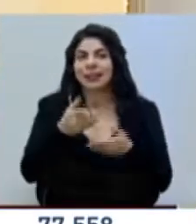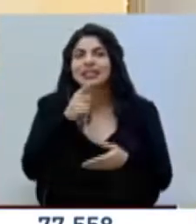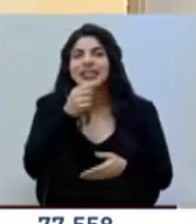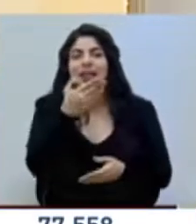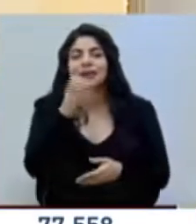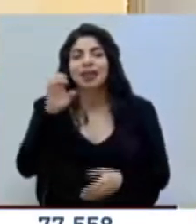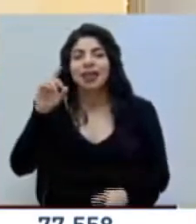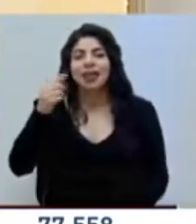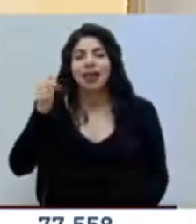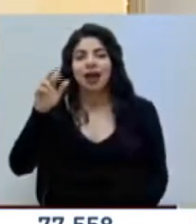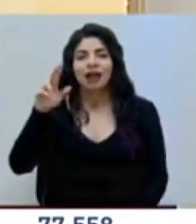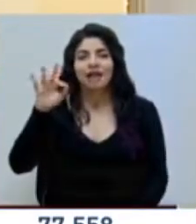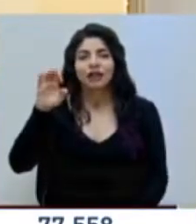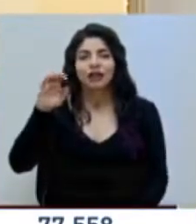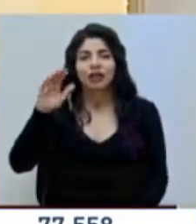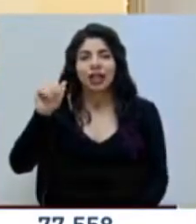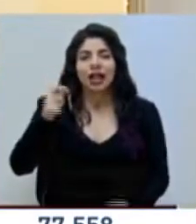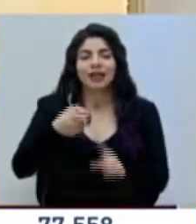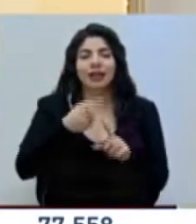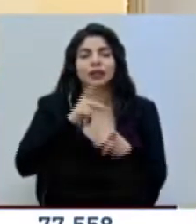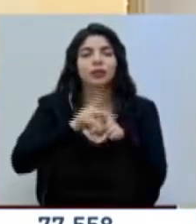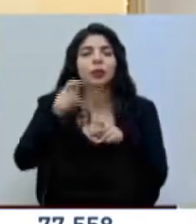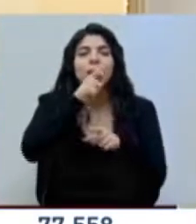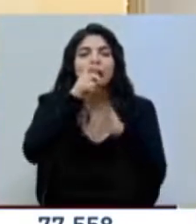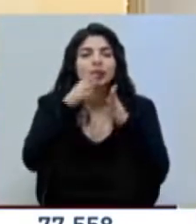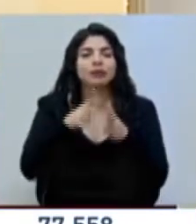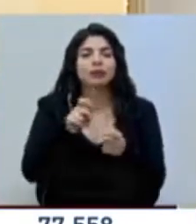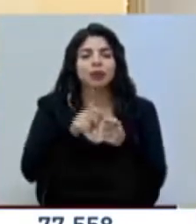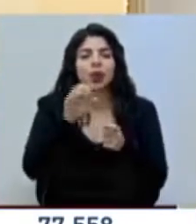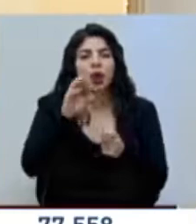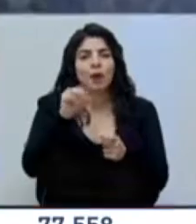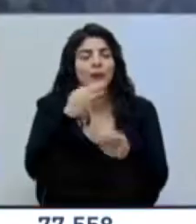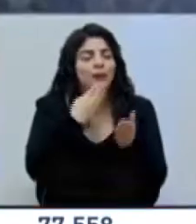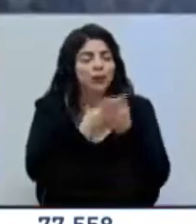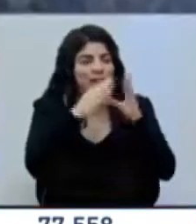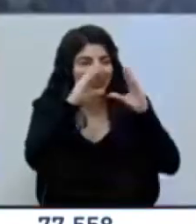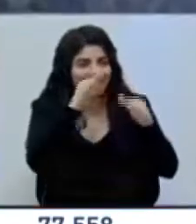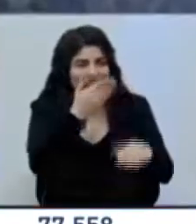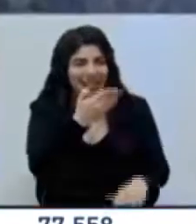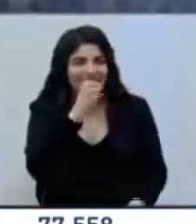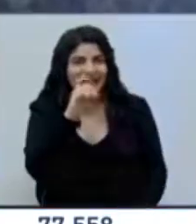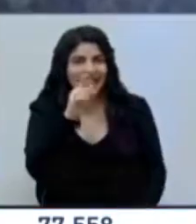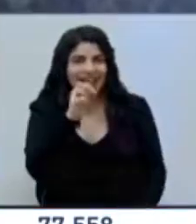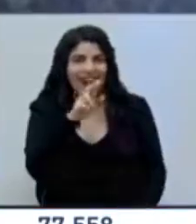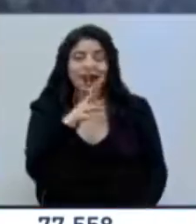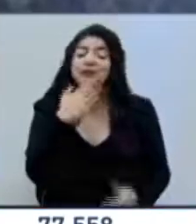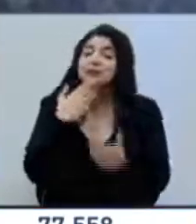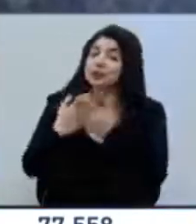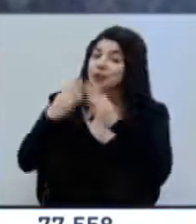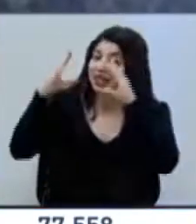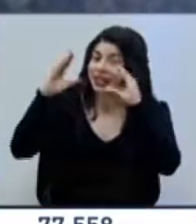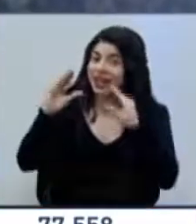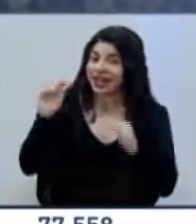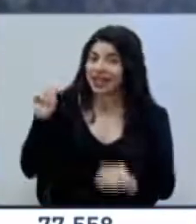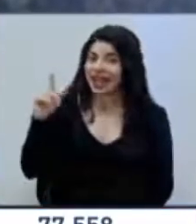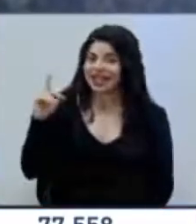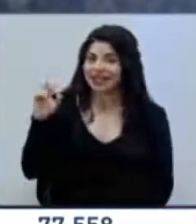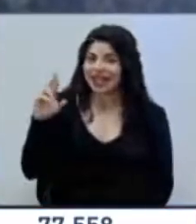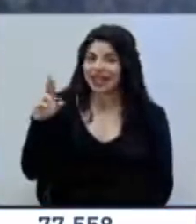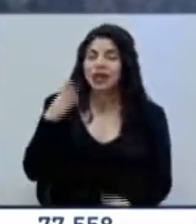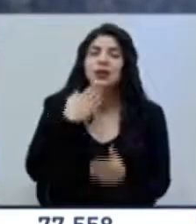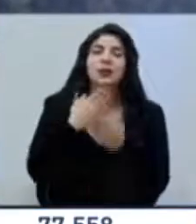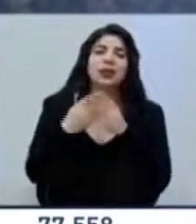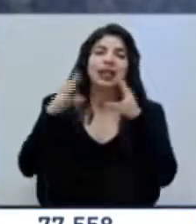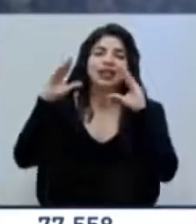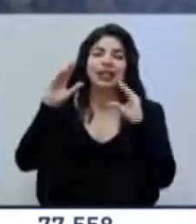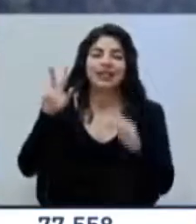colega Edgar Fonseca de puroperiodismo.com. Muy buenas tardes, don Edgar. Muy buenas tardes, don Alexander. Muy buenas